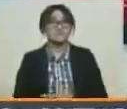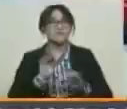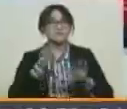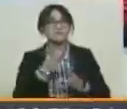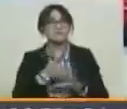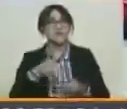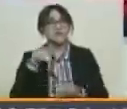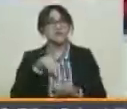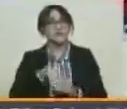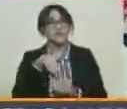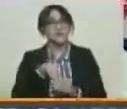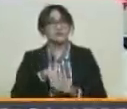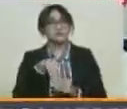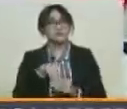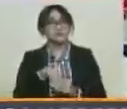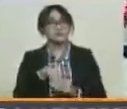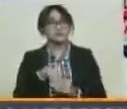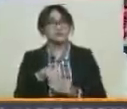¡10 millones de votos!